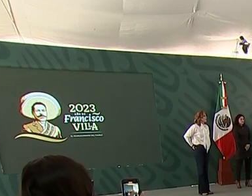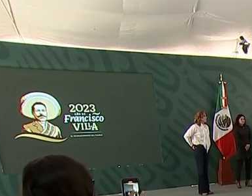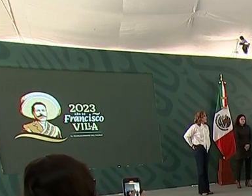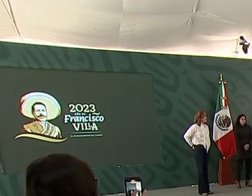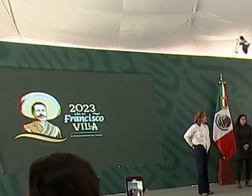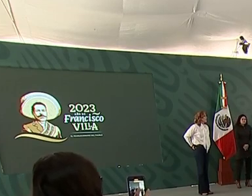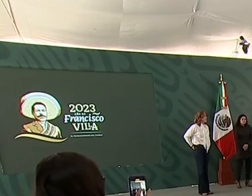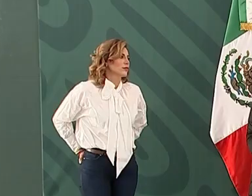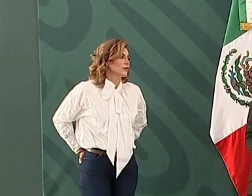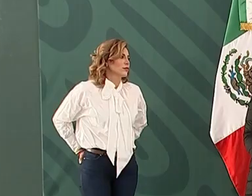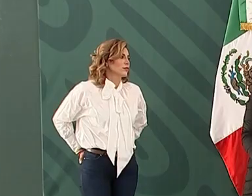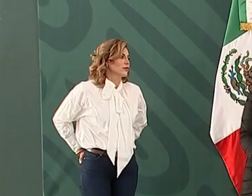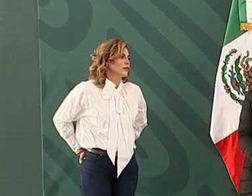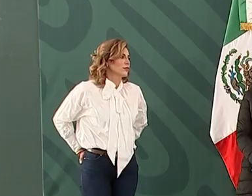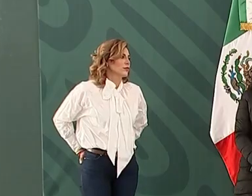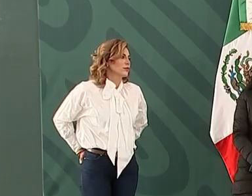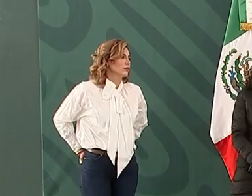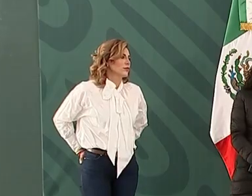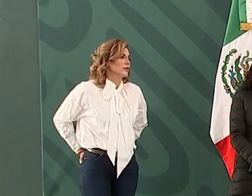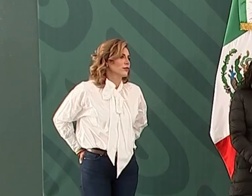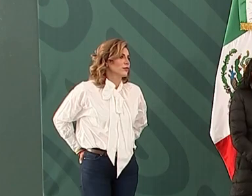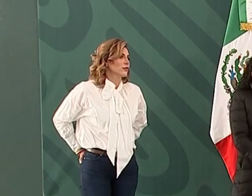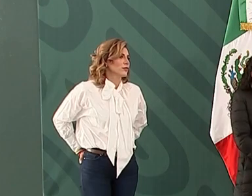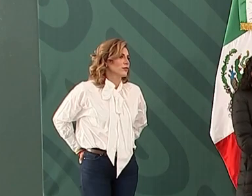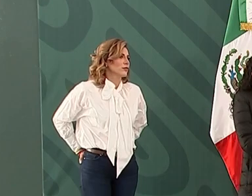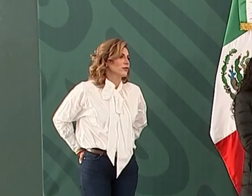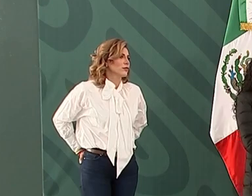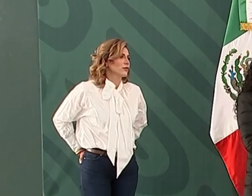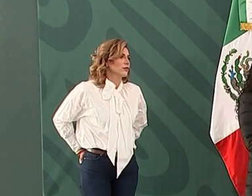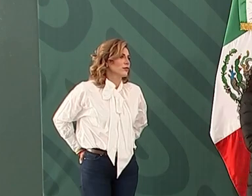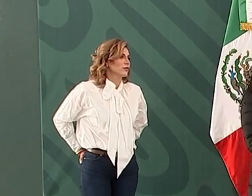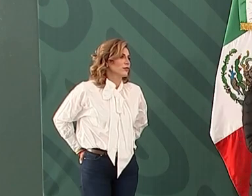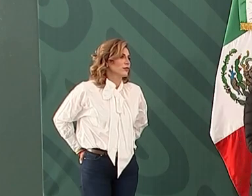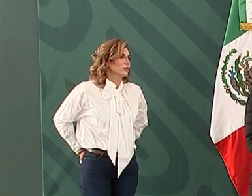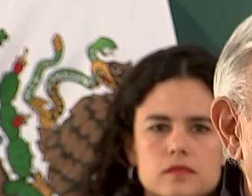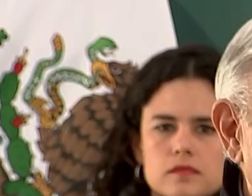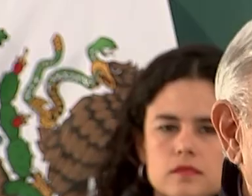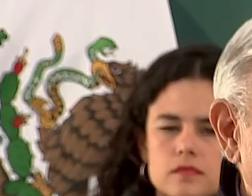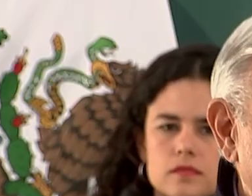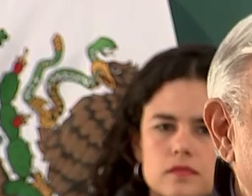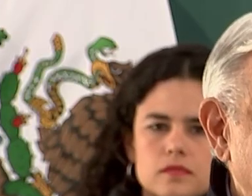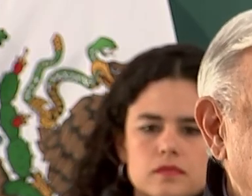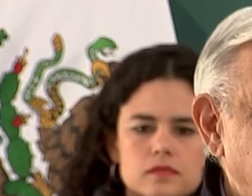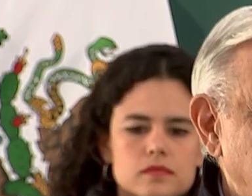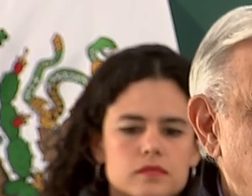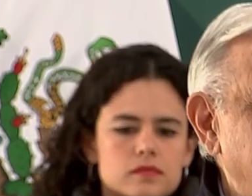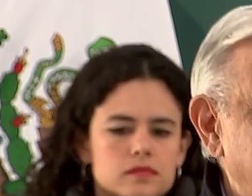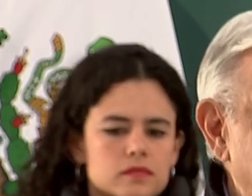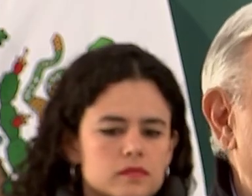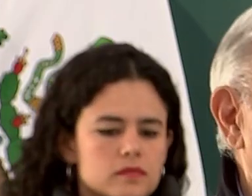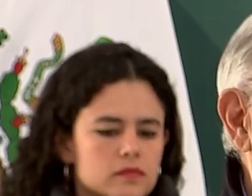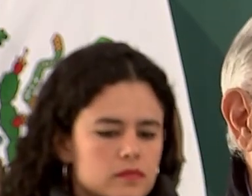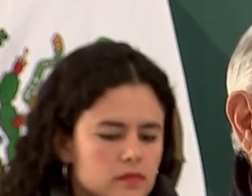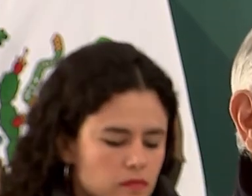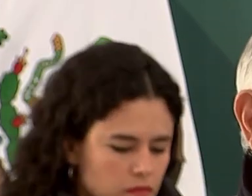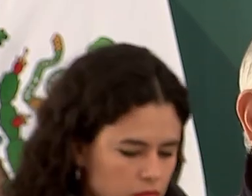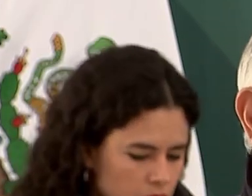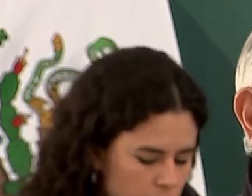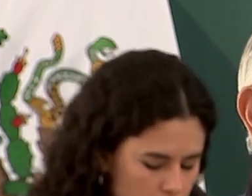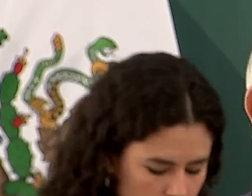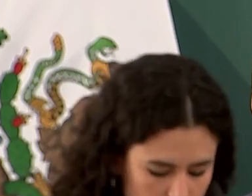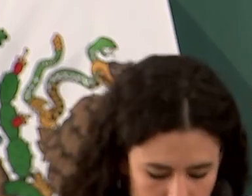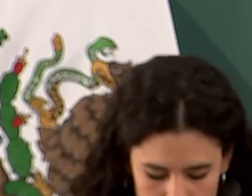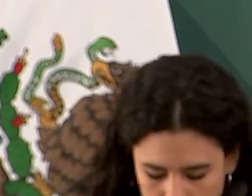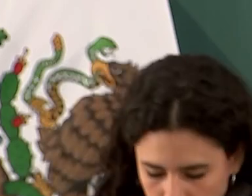arqueológicas eh más importantes de la cultura maya los vestigios